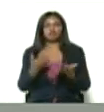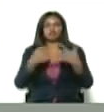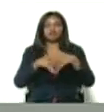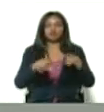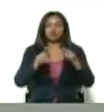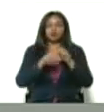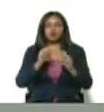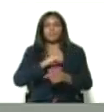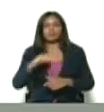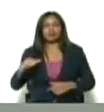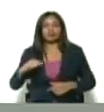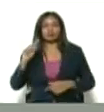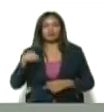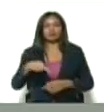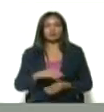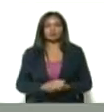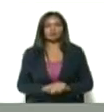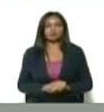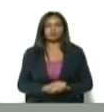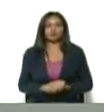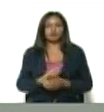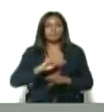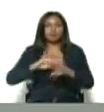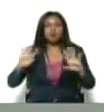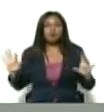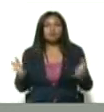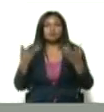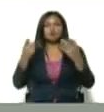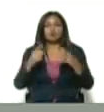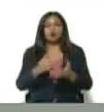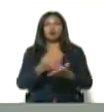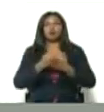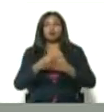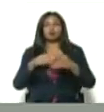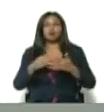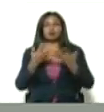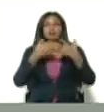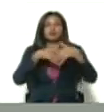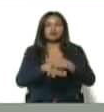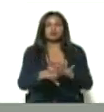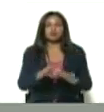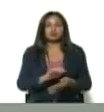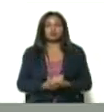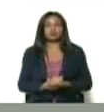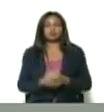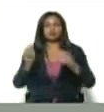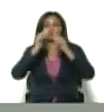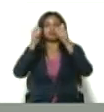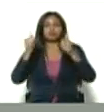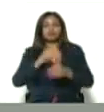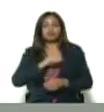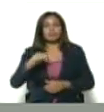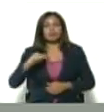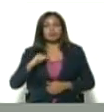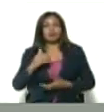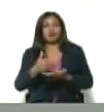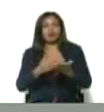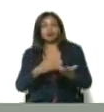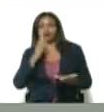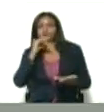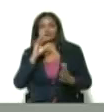sistema privado, porque está surgiendo un nivel de cooperación y de integración con el sistema privado que no lo teníamos